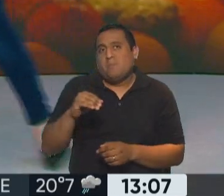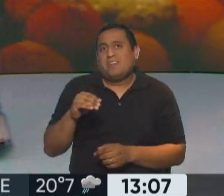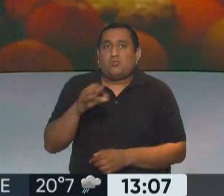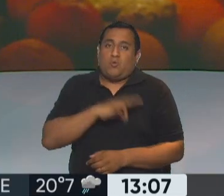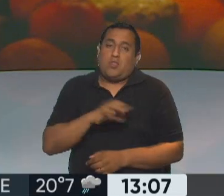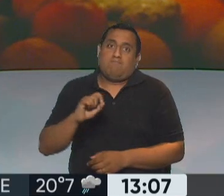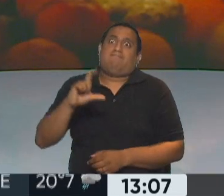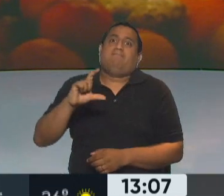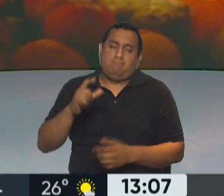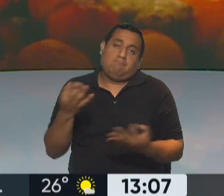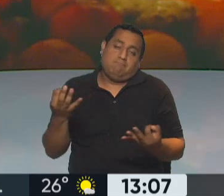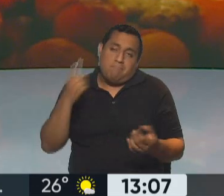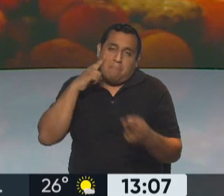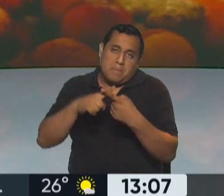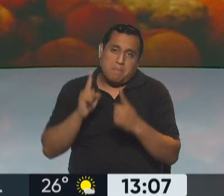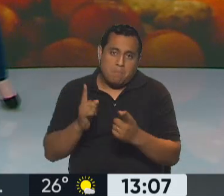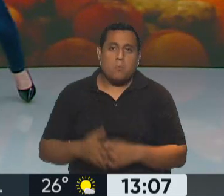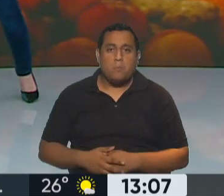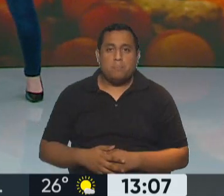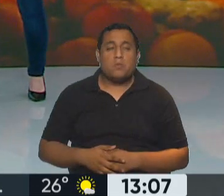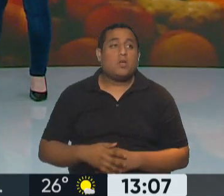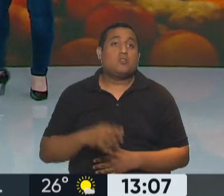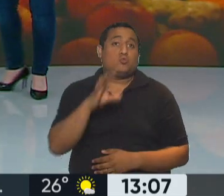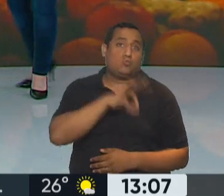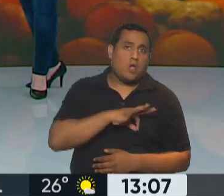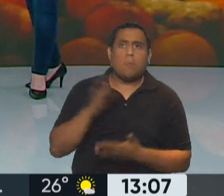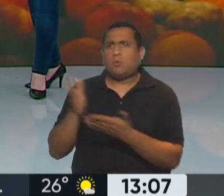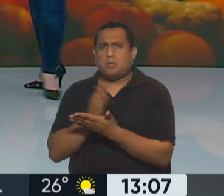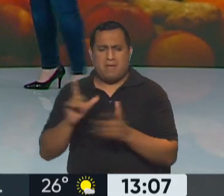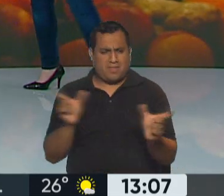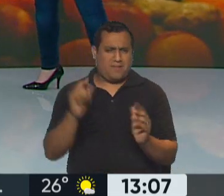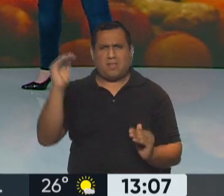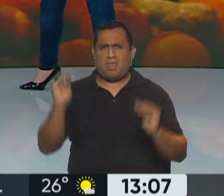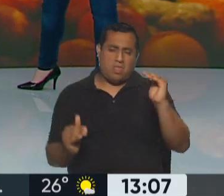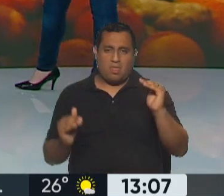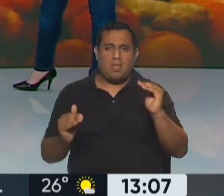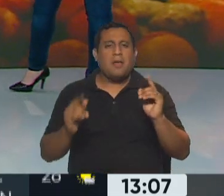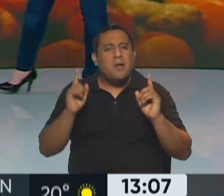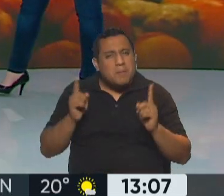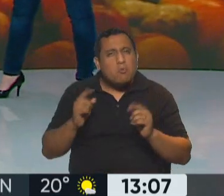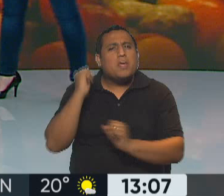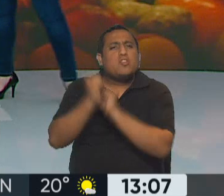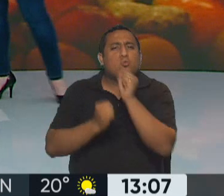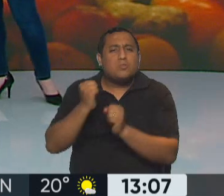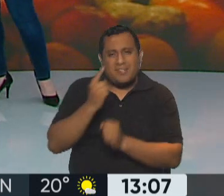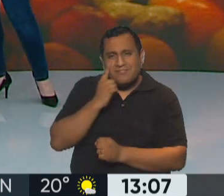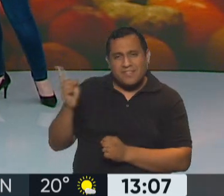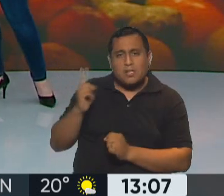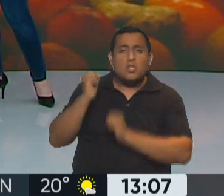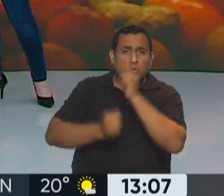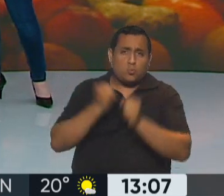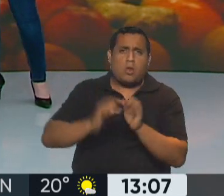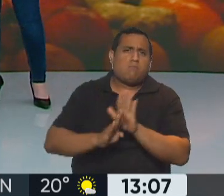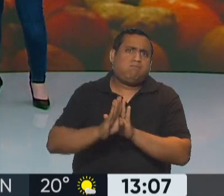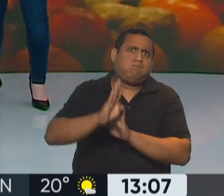Hay 13 puntos de diferencia entonces entre productividad y salario. Y si vamos a la industria, el mismo gráfico que les mostré antes, la industria sube